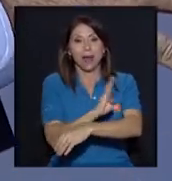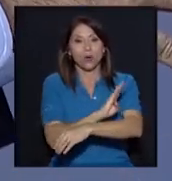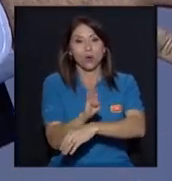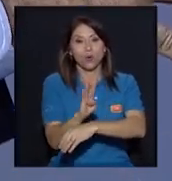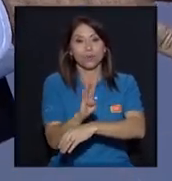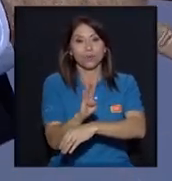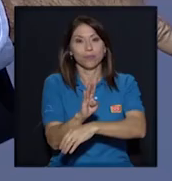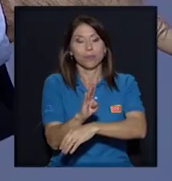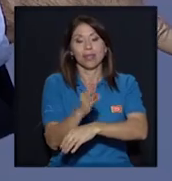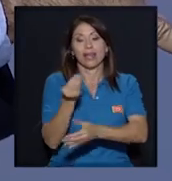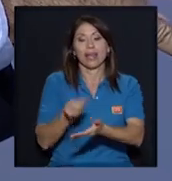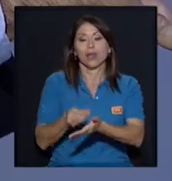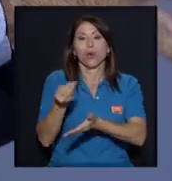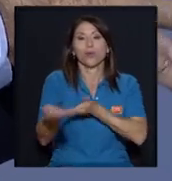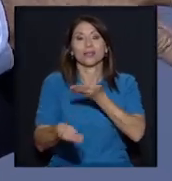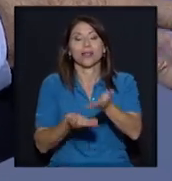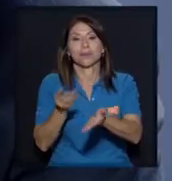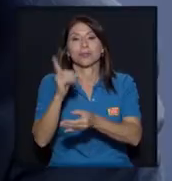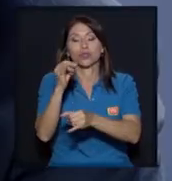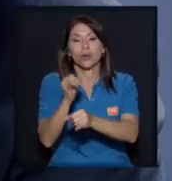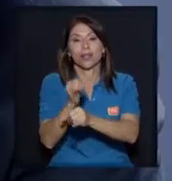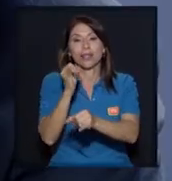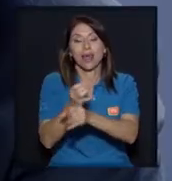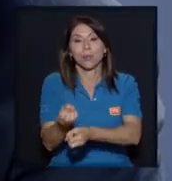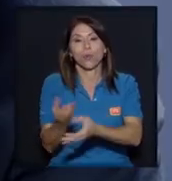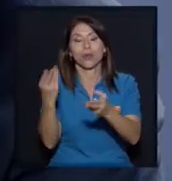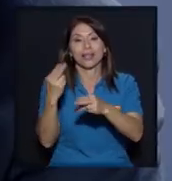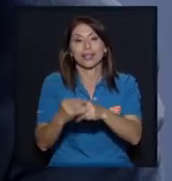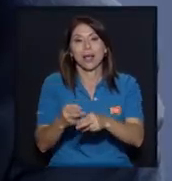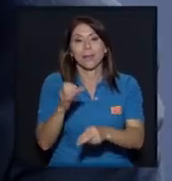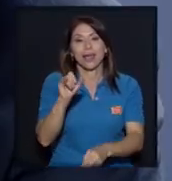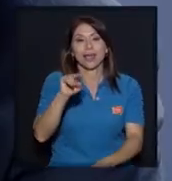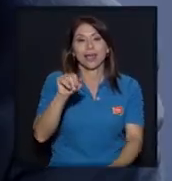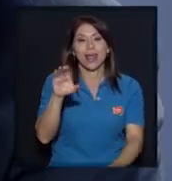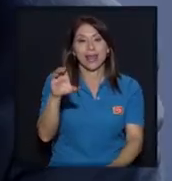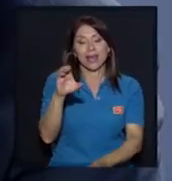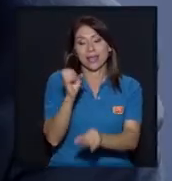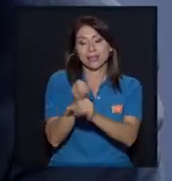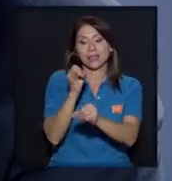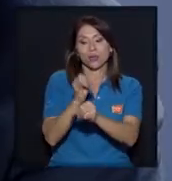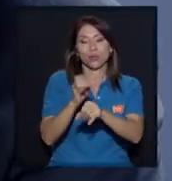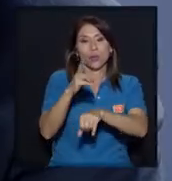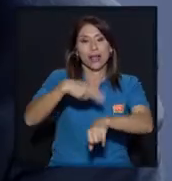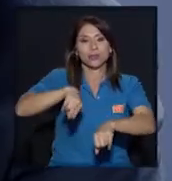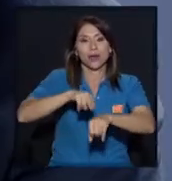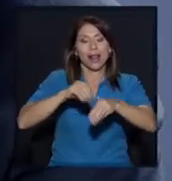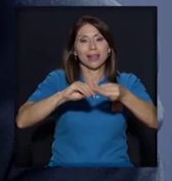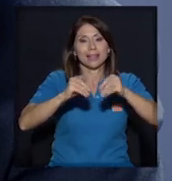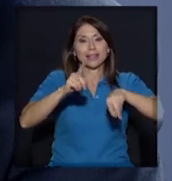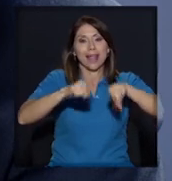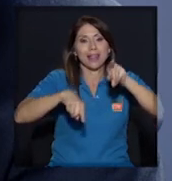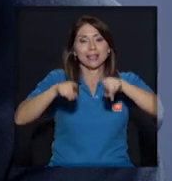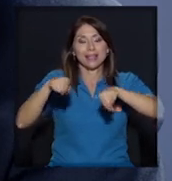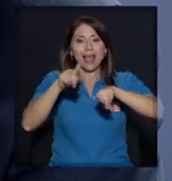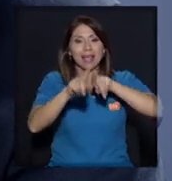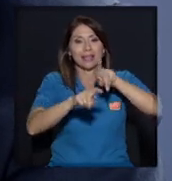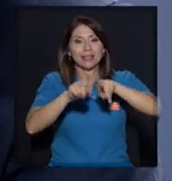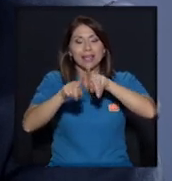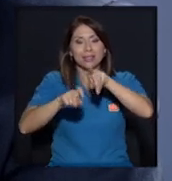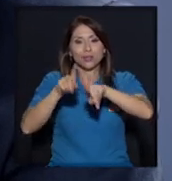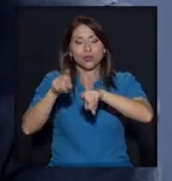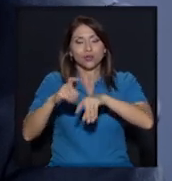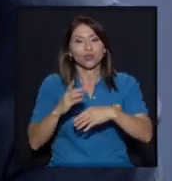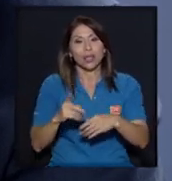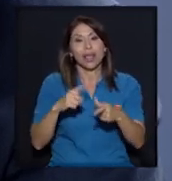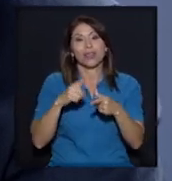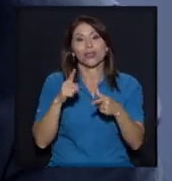una entidad pública que se llama el INEC, el Instituto Nacional de Estadística y Censos, y entonces se